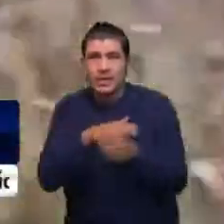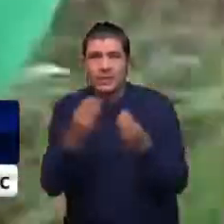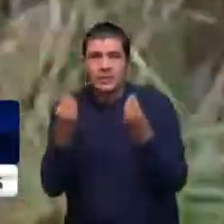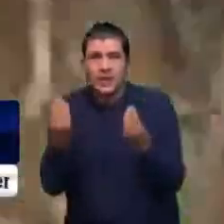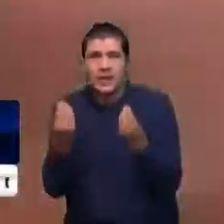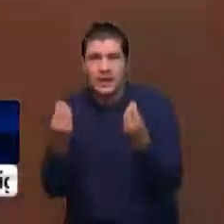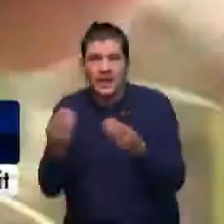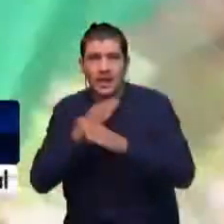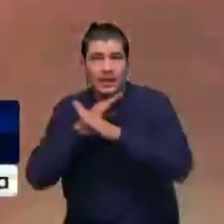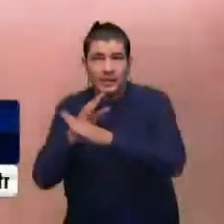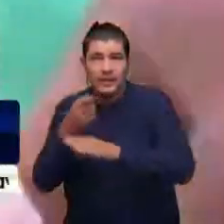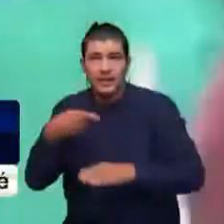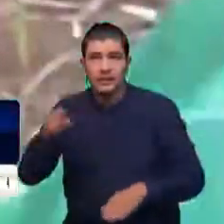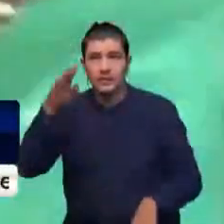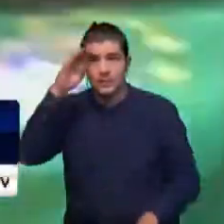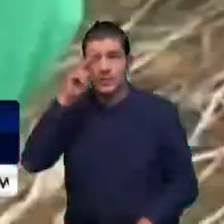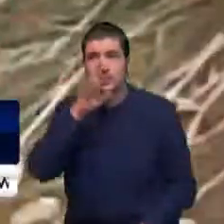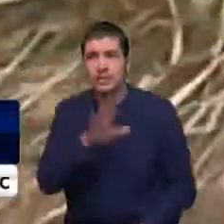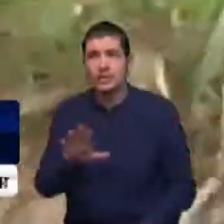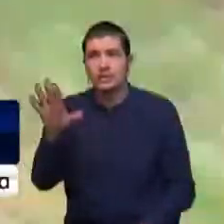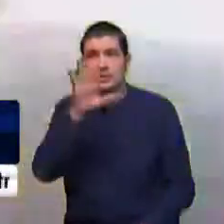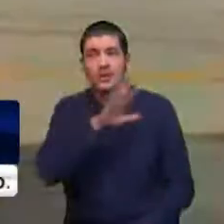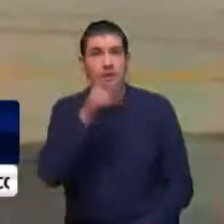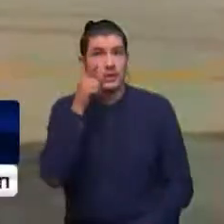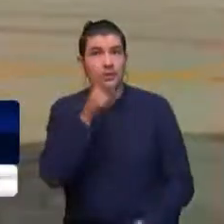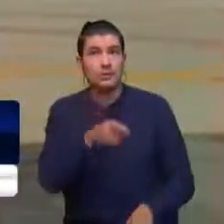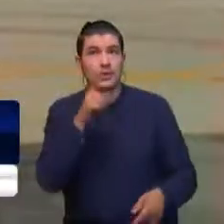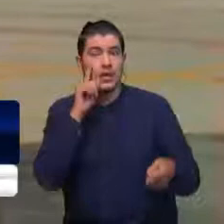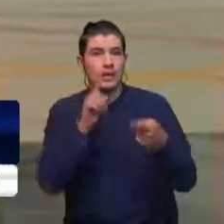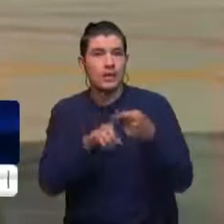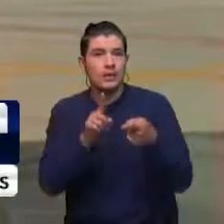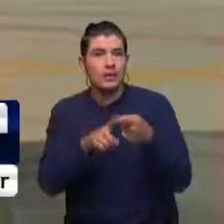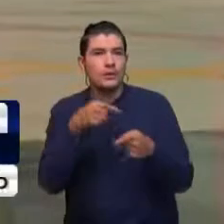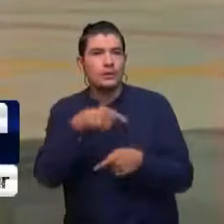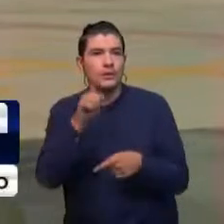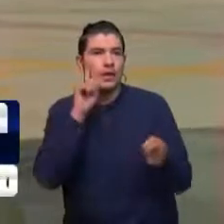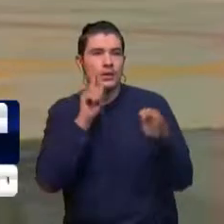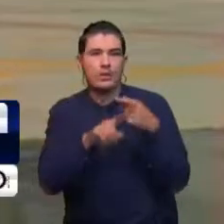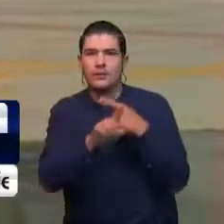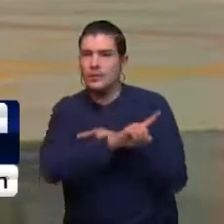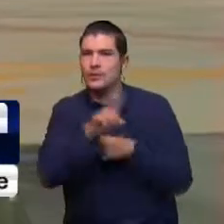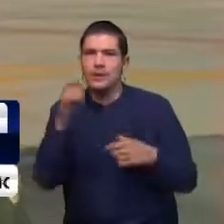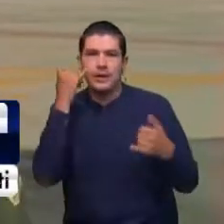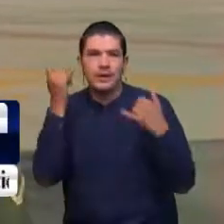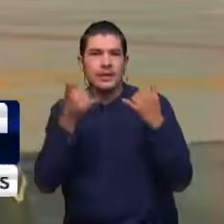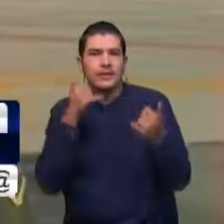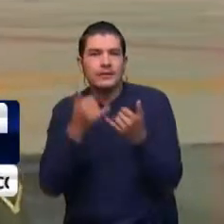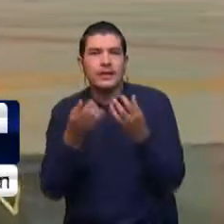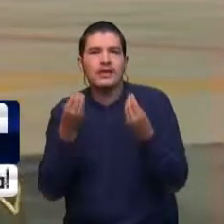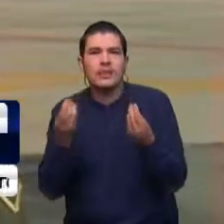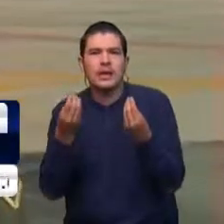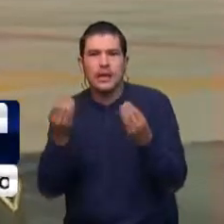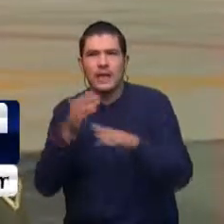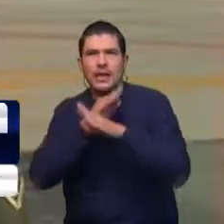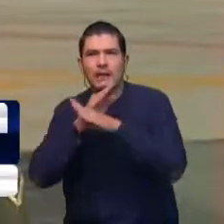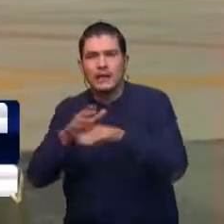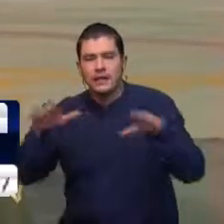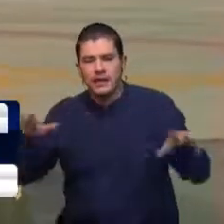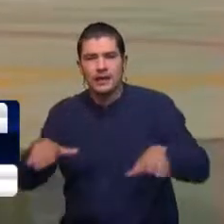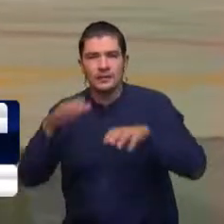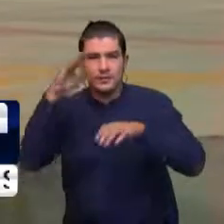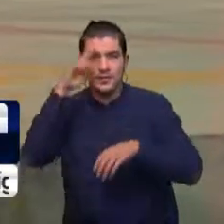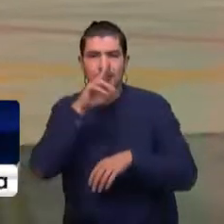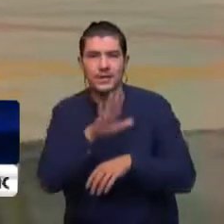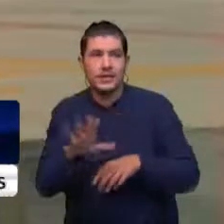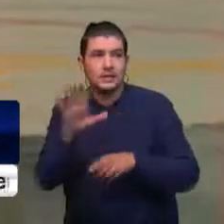evadir a las autoridades lo que buscan es no ser identificados para de esta manera evadir la acción de las autoridades